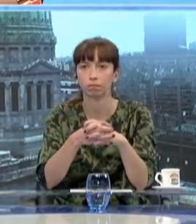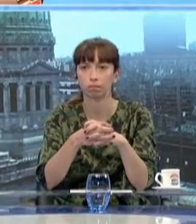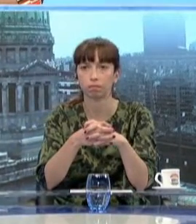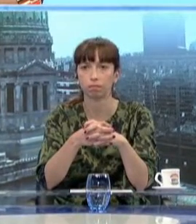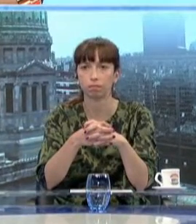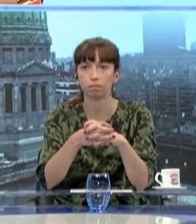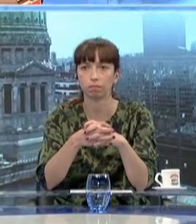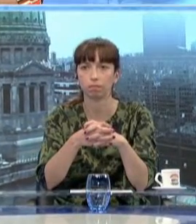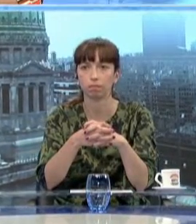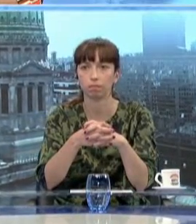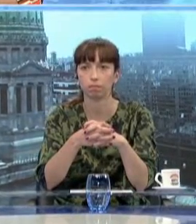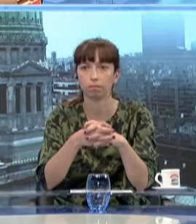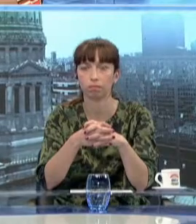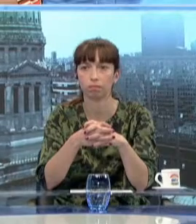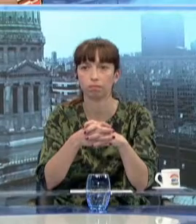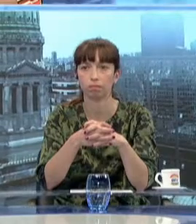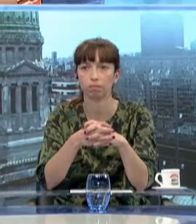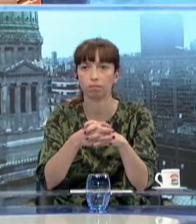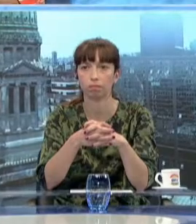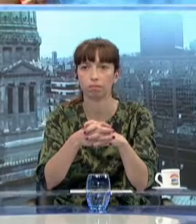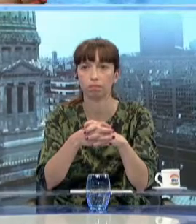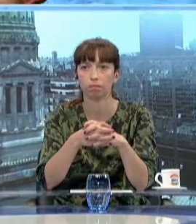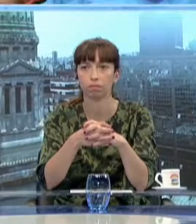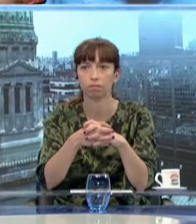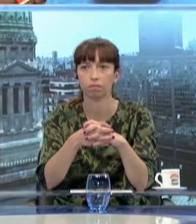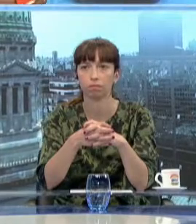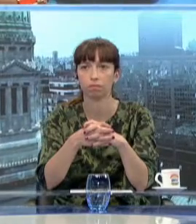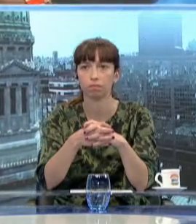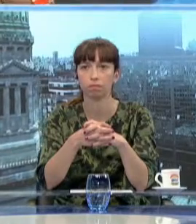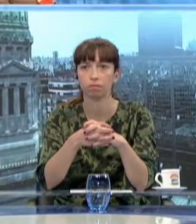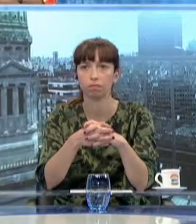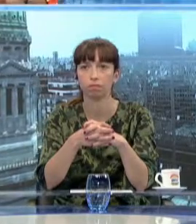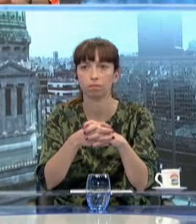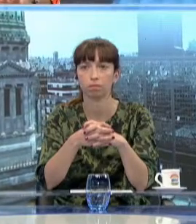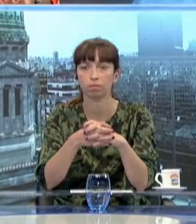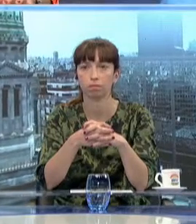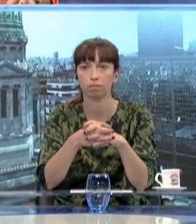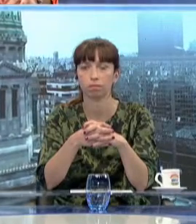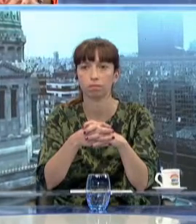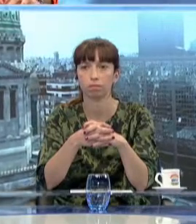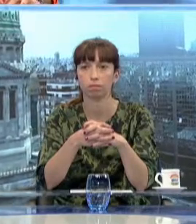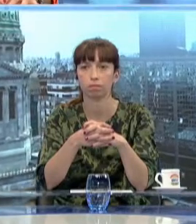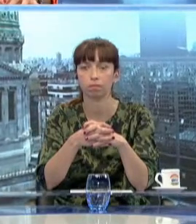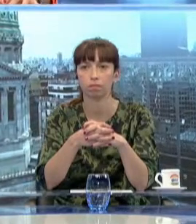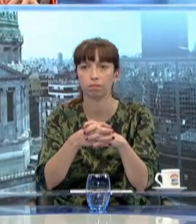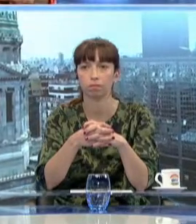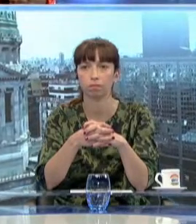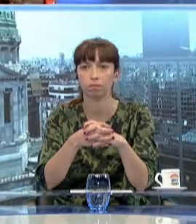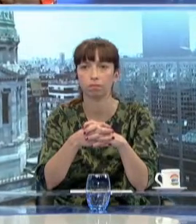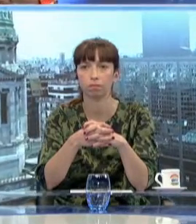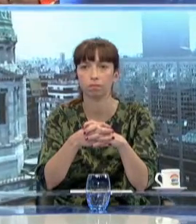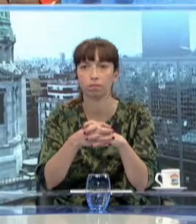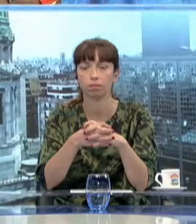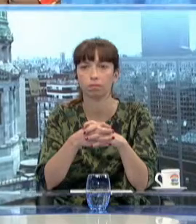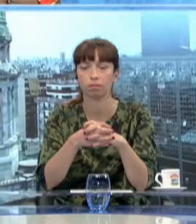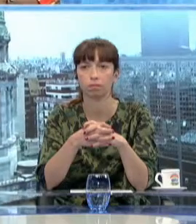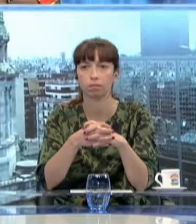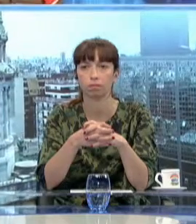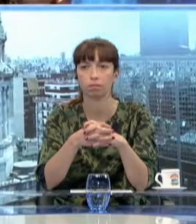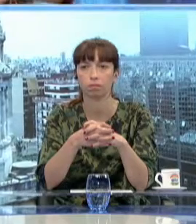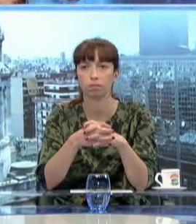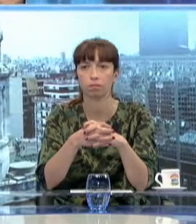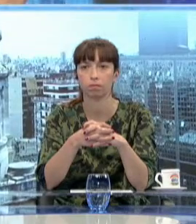estas reflexiones generales sobre el cuidado que tiene que tener quienes conducen, que es el gobierno